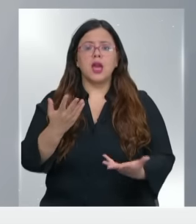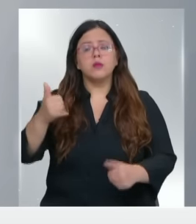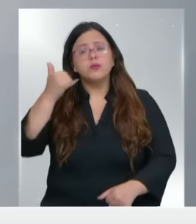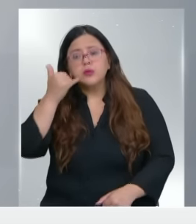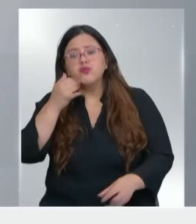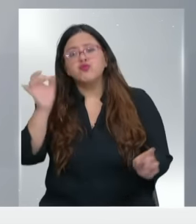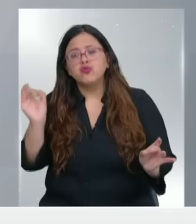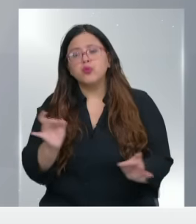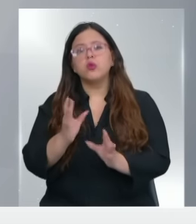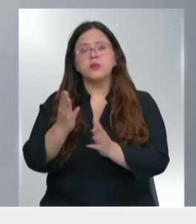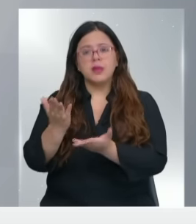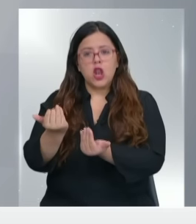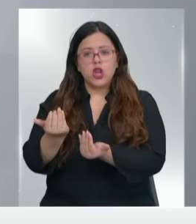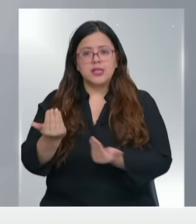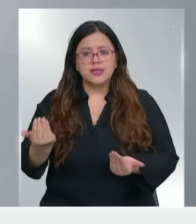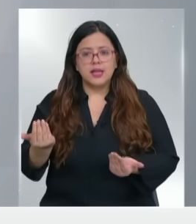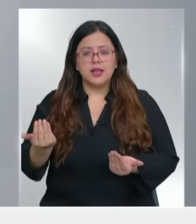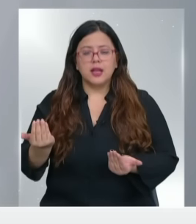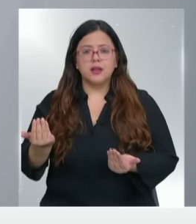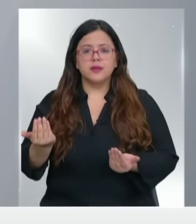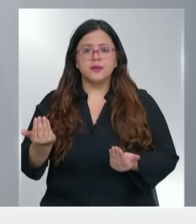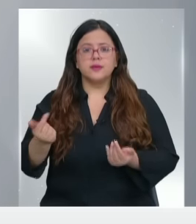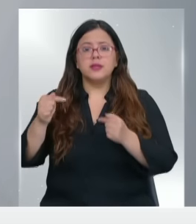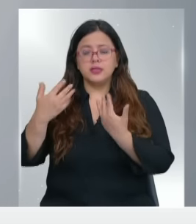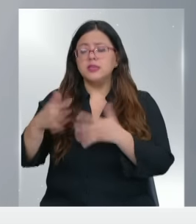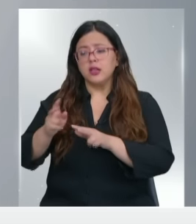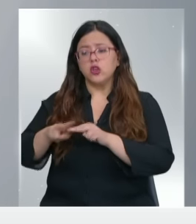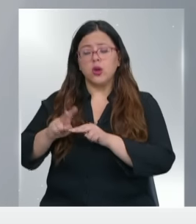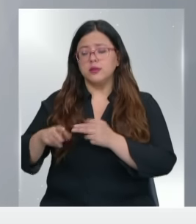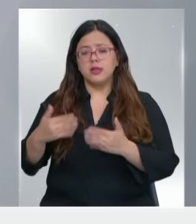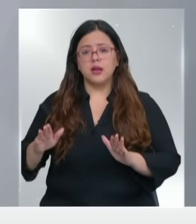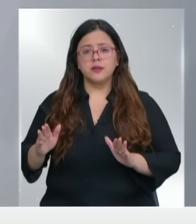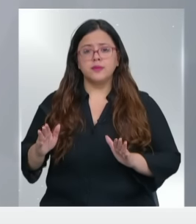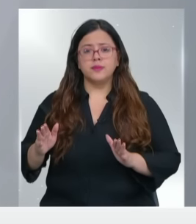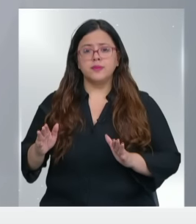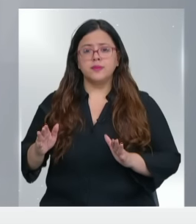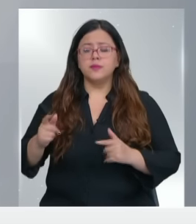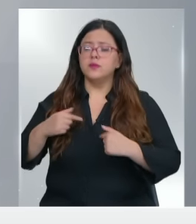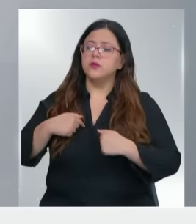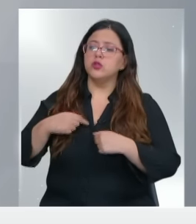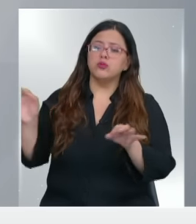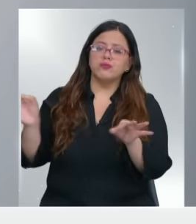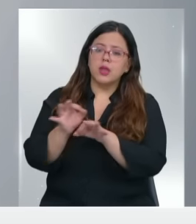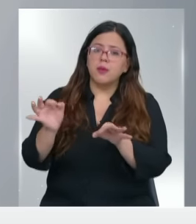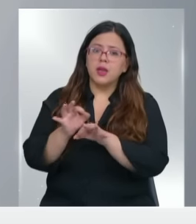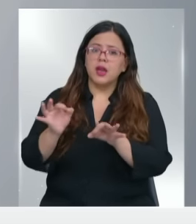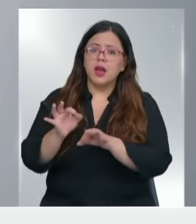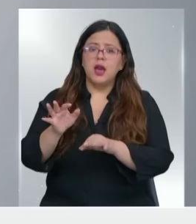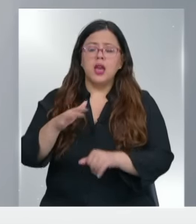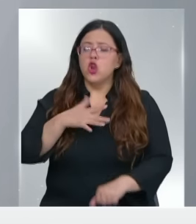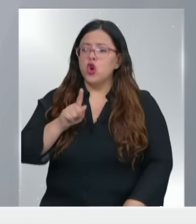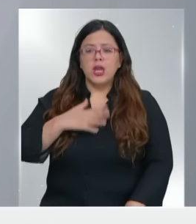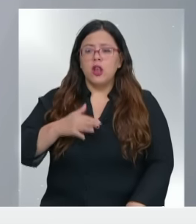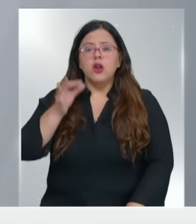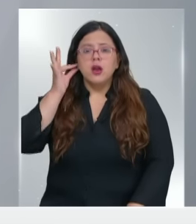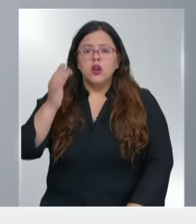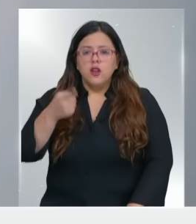así lo quería y así lo hizo. Le transmití que no quería revictimizarla y